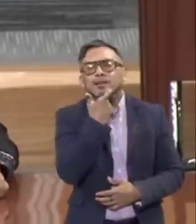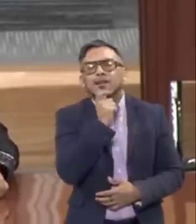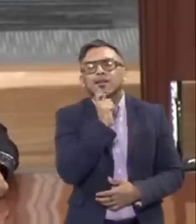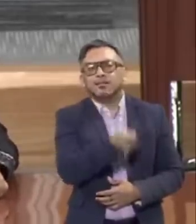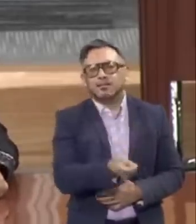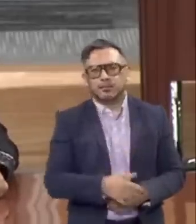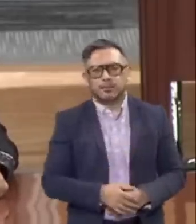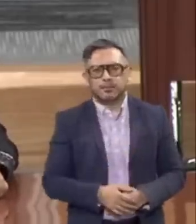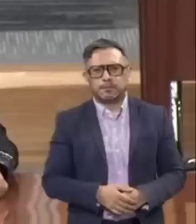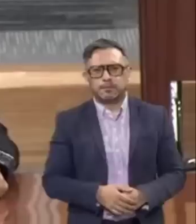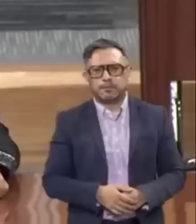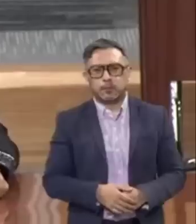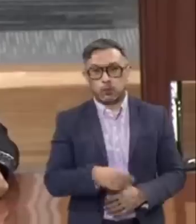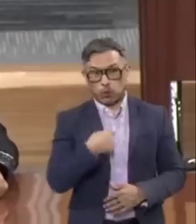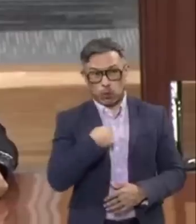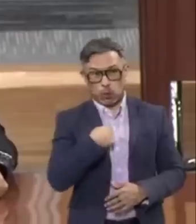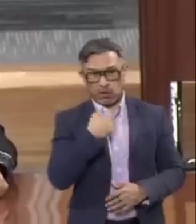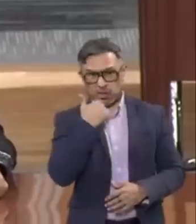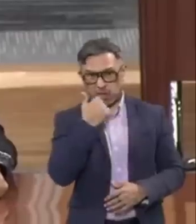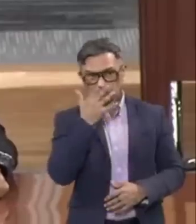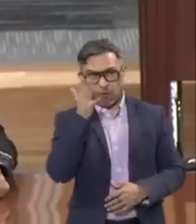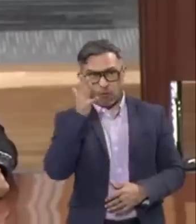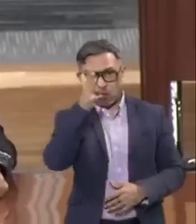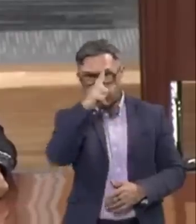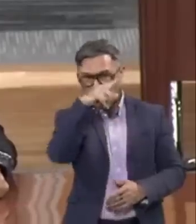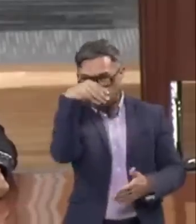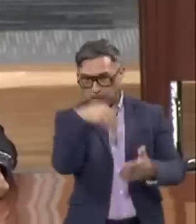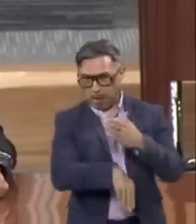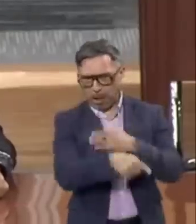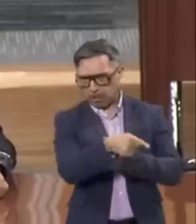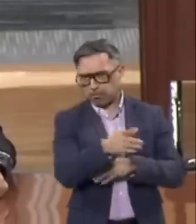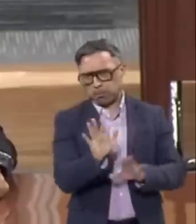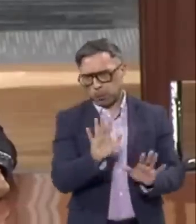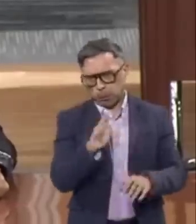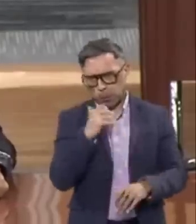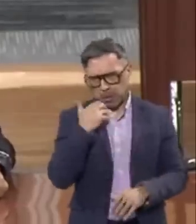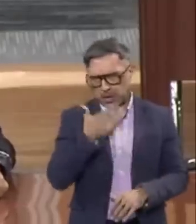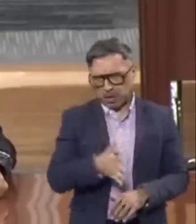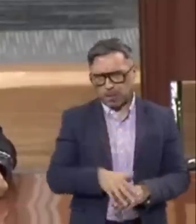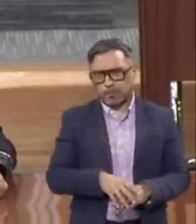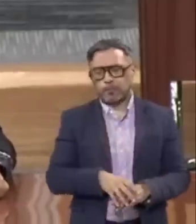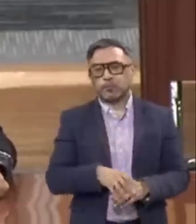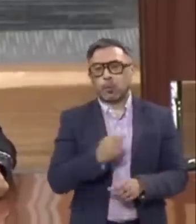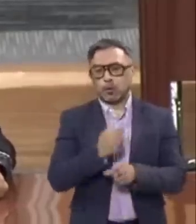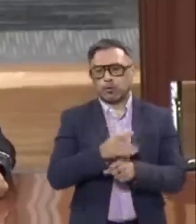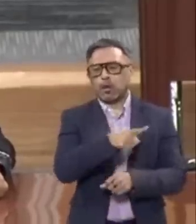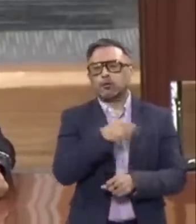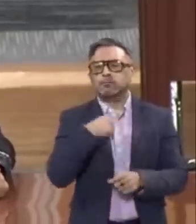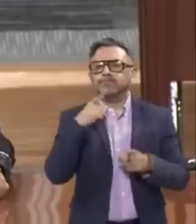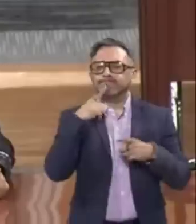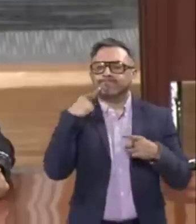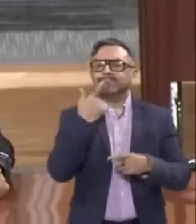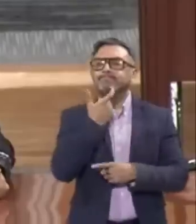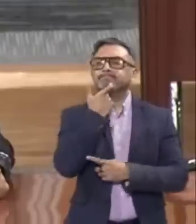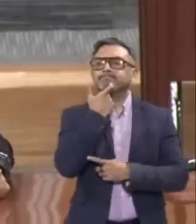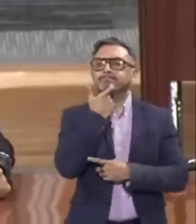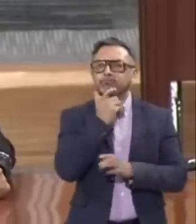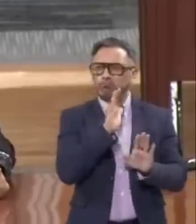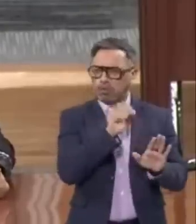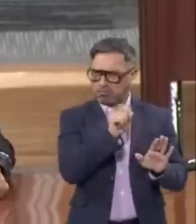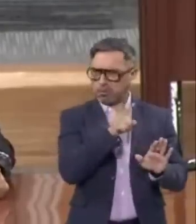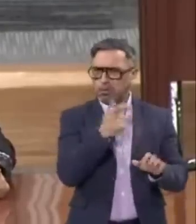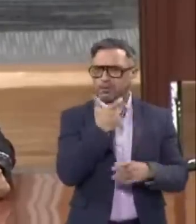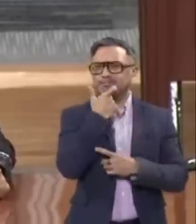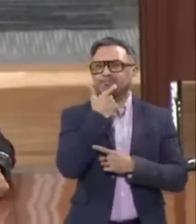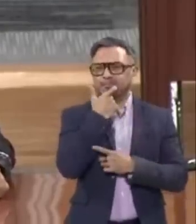Y como no le deseo mal a nadie y deseo que siga manteniendo esa sonrisa allá